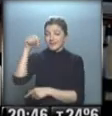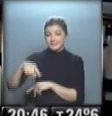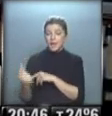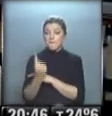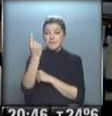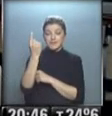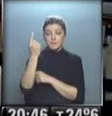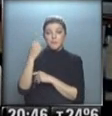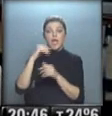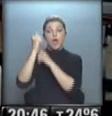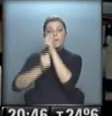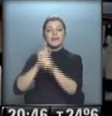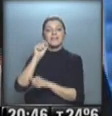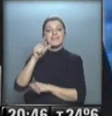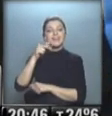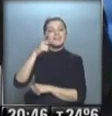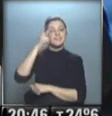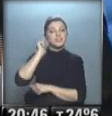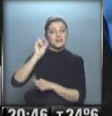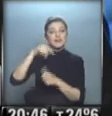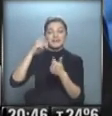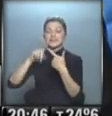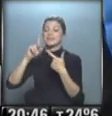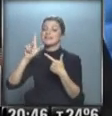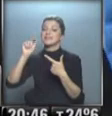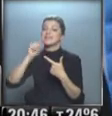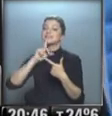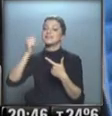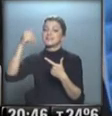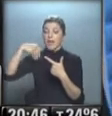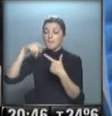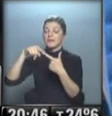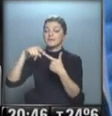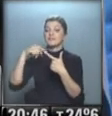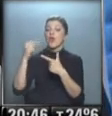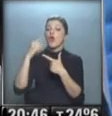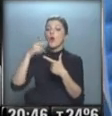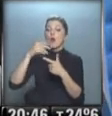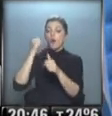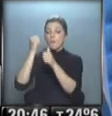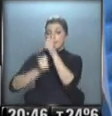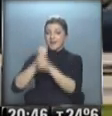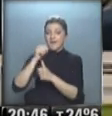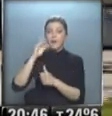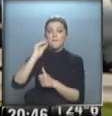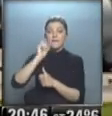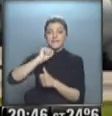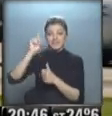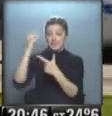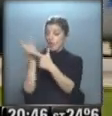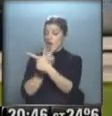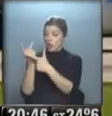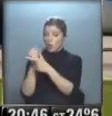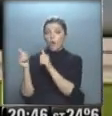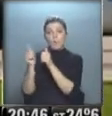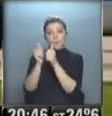de Chile y TAM la principal compañía de Brasil, que nos acompañen para gestionar con el gobierno de Brasil y con el gobierno de Chile,